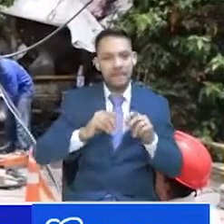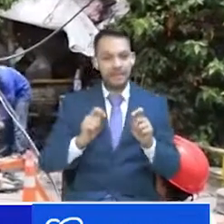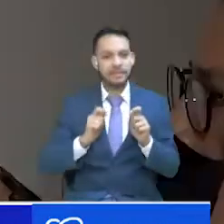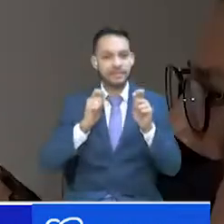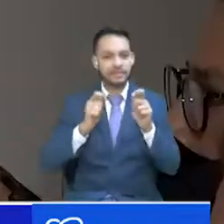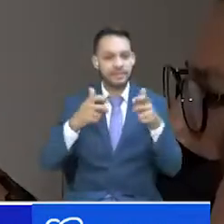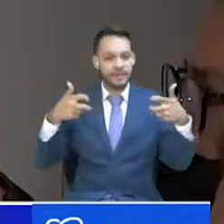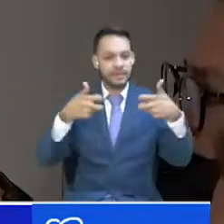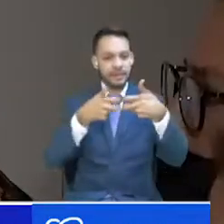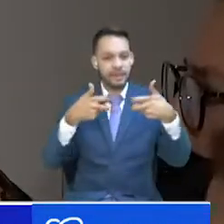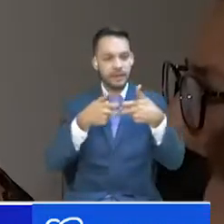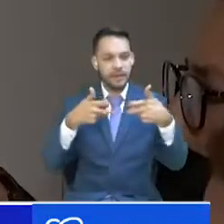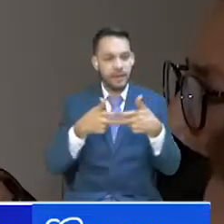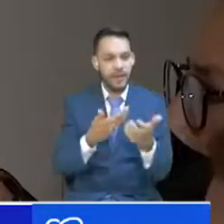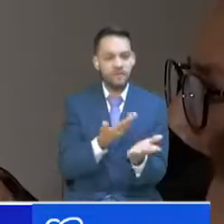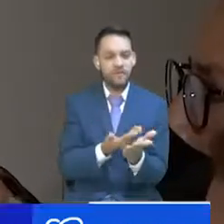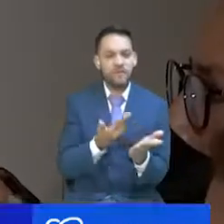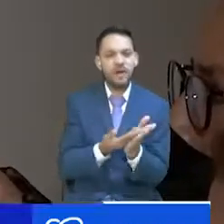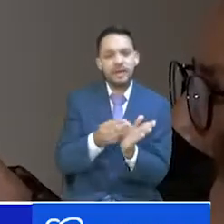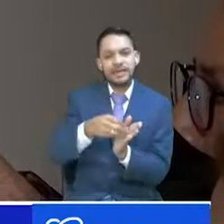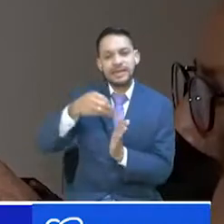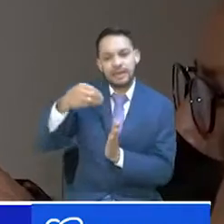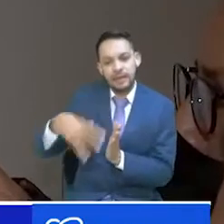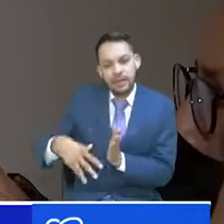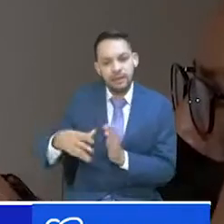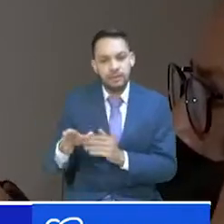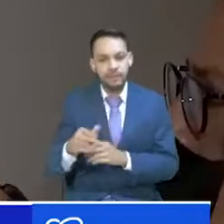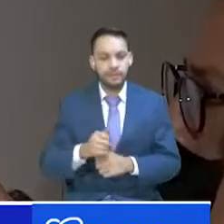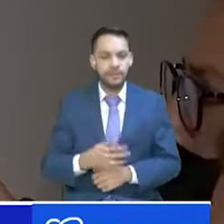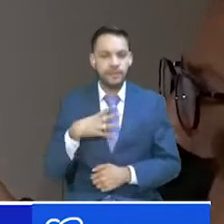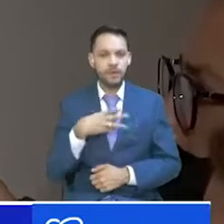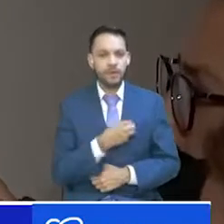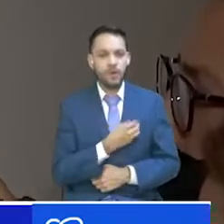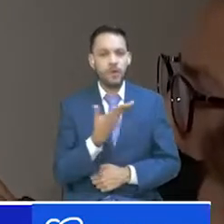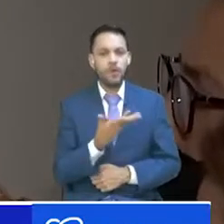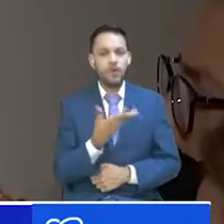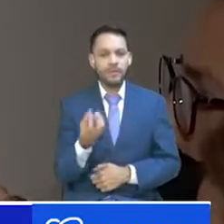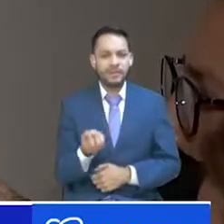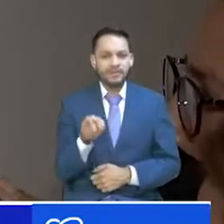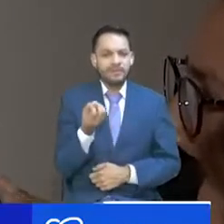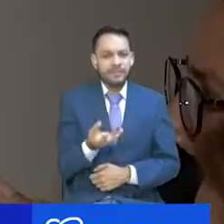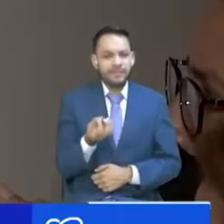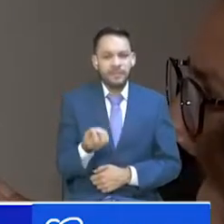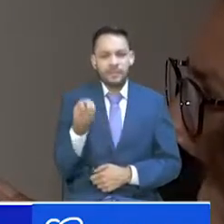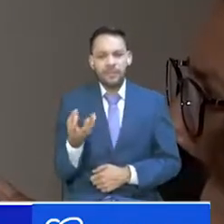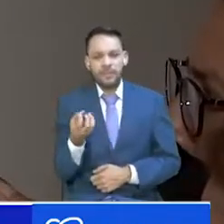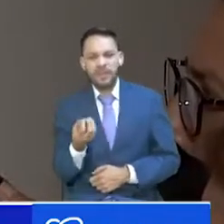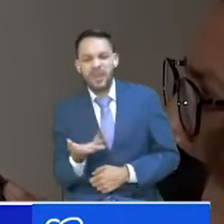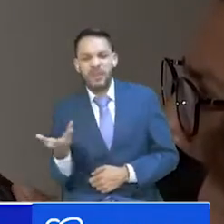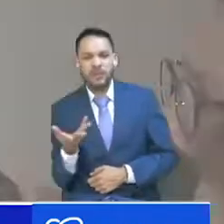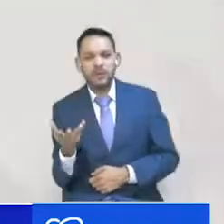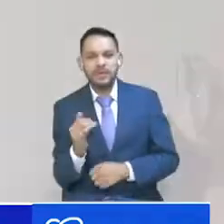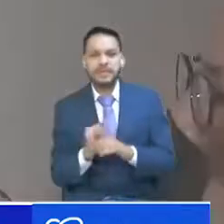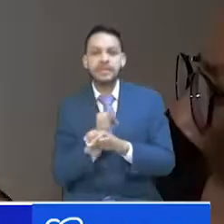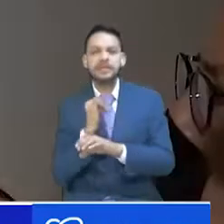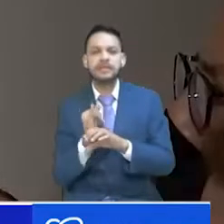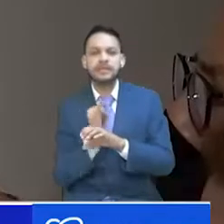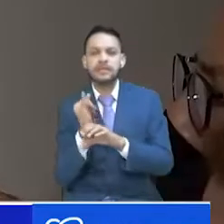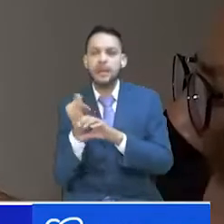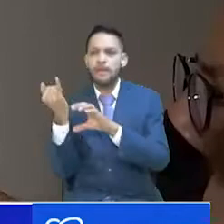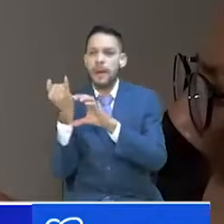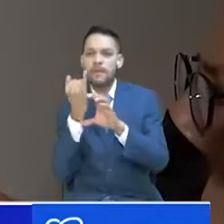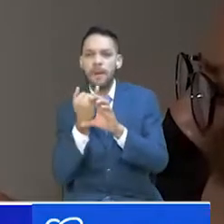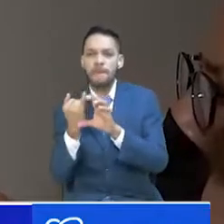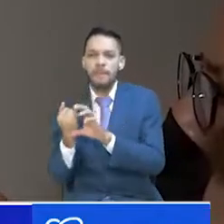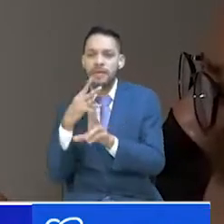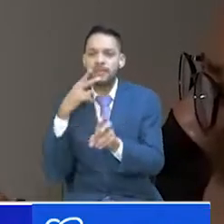uno de ellos nosotros hoy tenemos algunos problemas de abastecimiento especialmente con proveedores internacionales que viene pasando